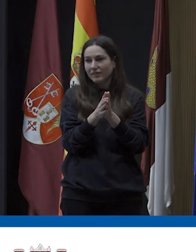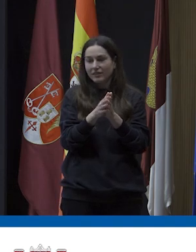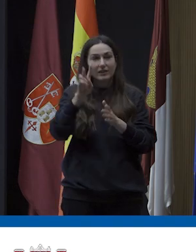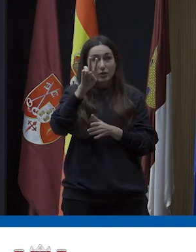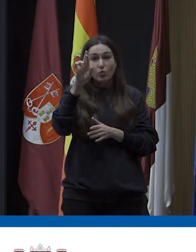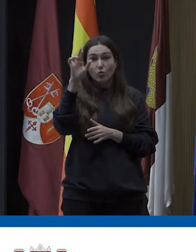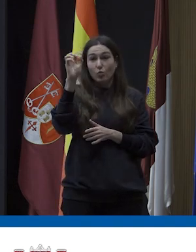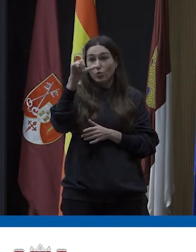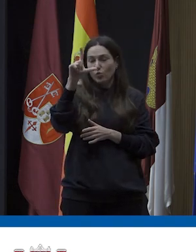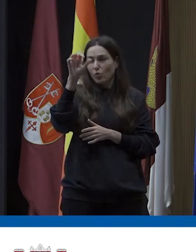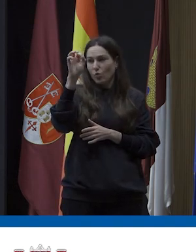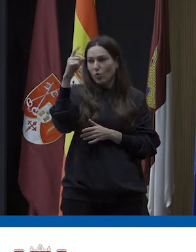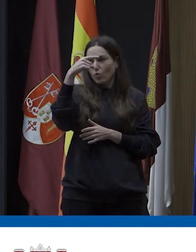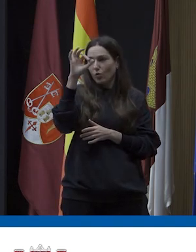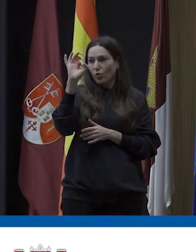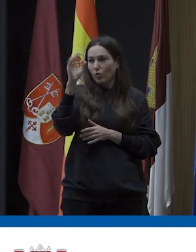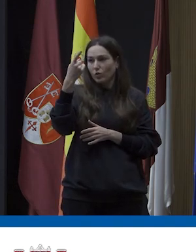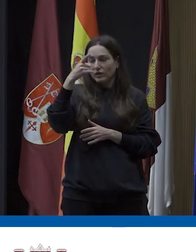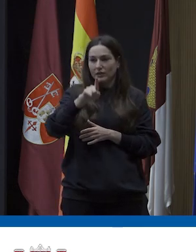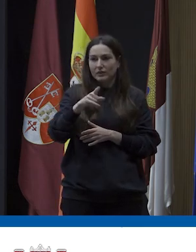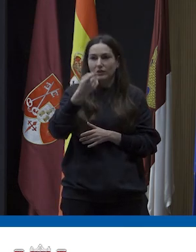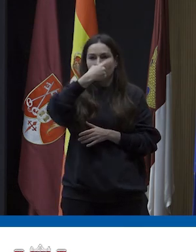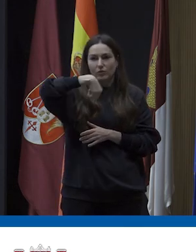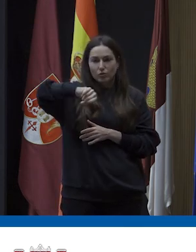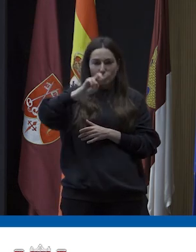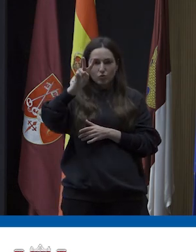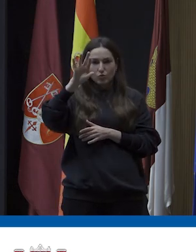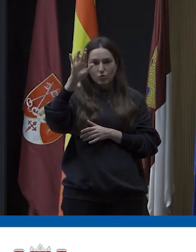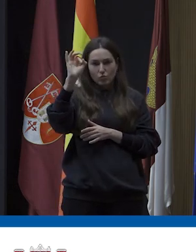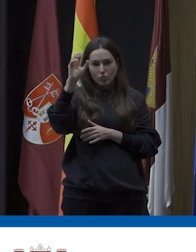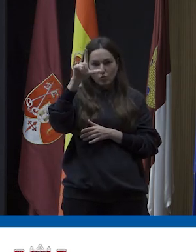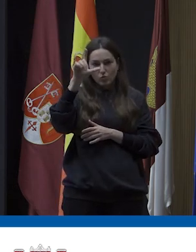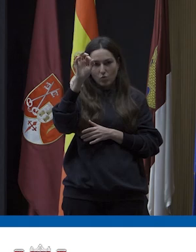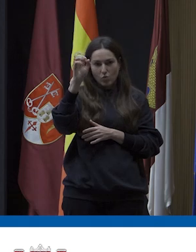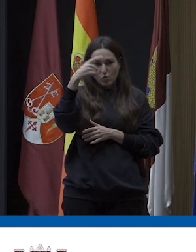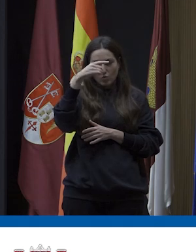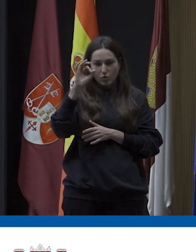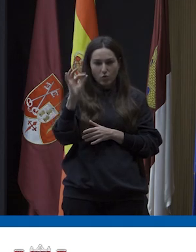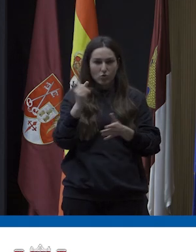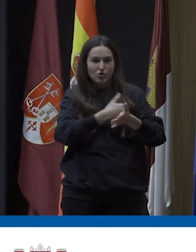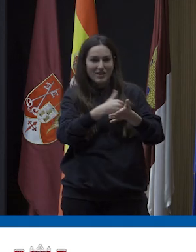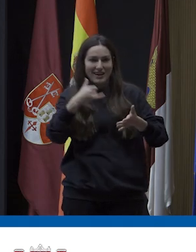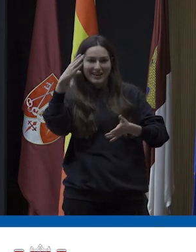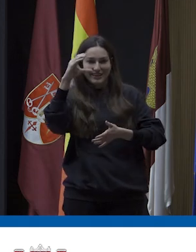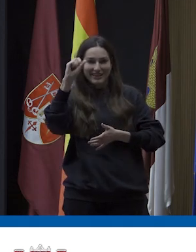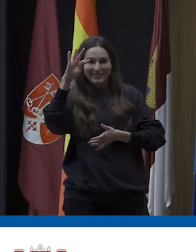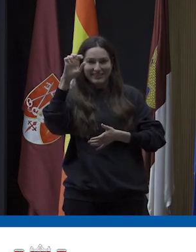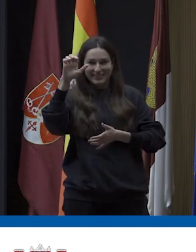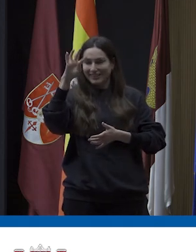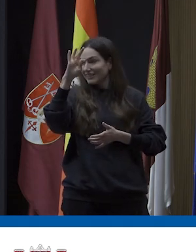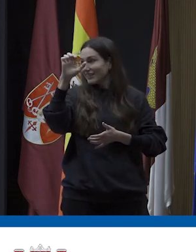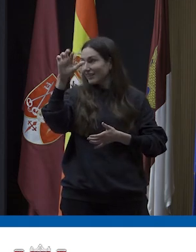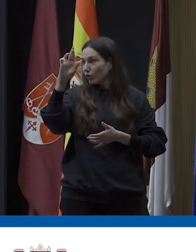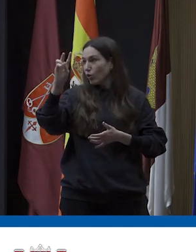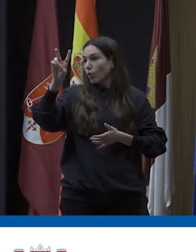urólogo. ¿Qué hizo? Nosotros usamos los urólogos unos pequeños catéteres para hacer cateterismo de los uréteres. Y